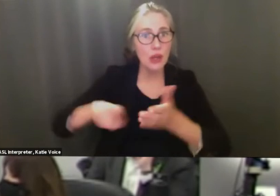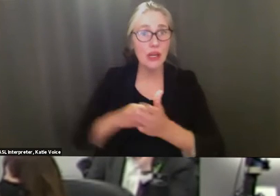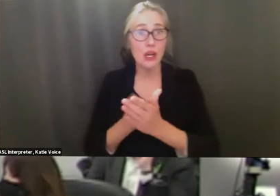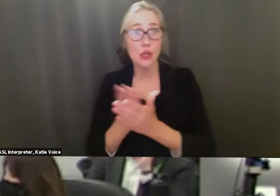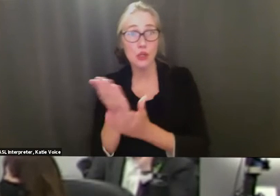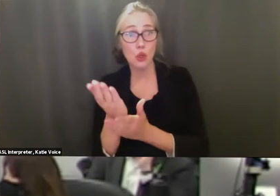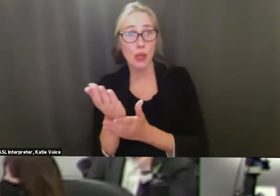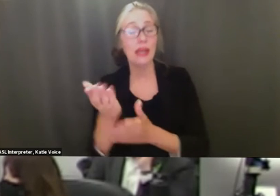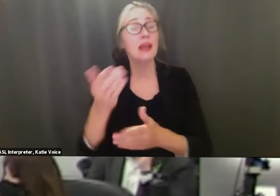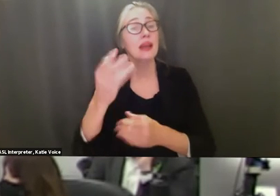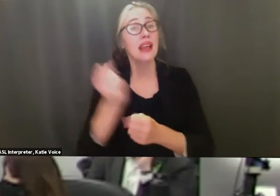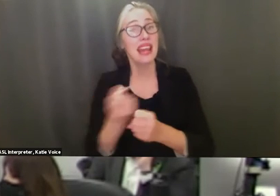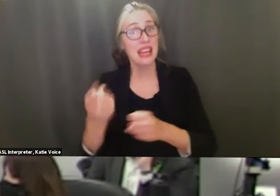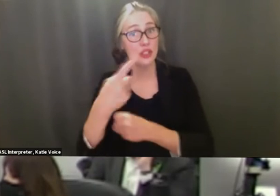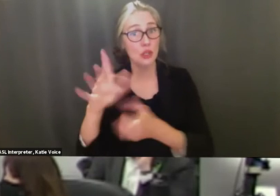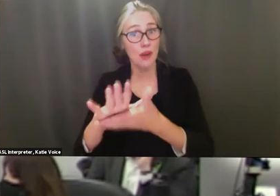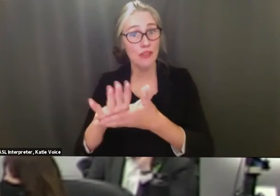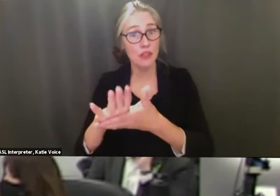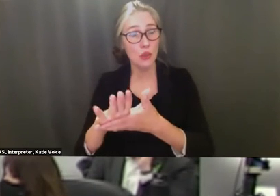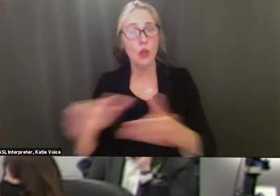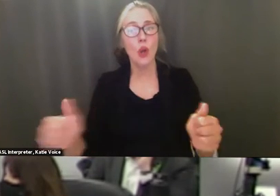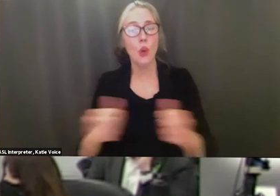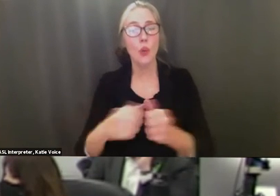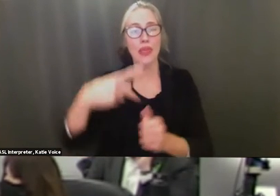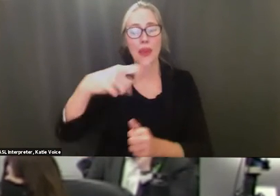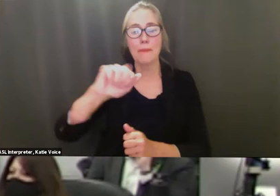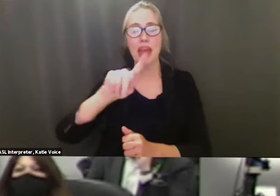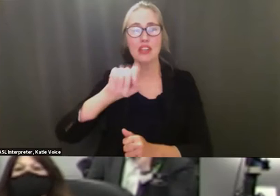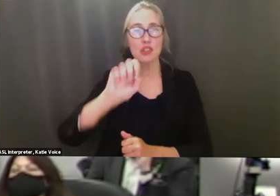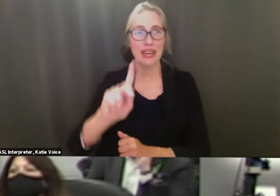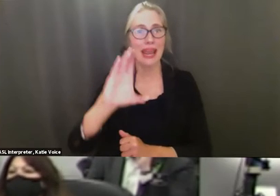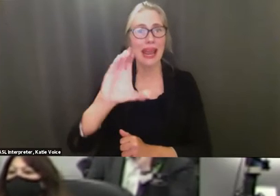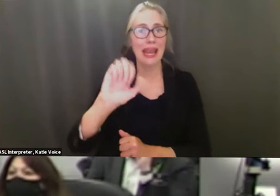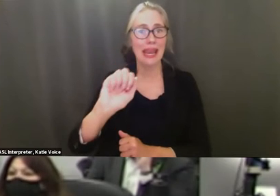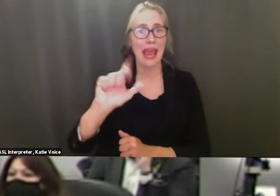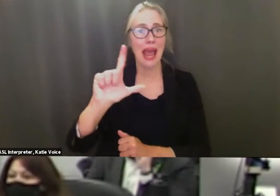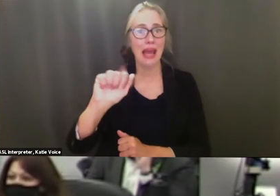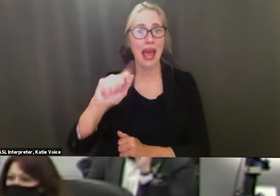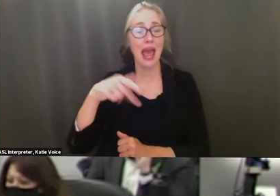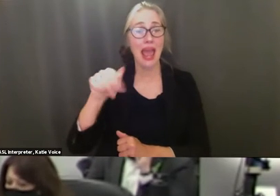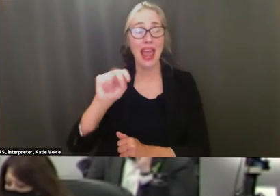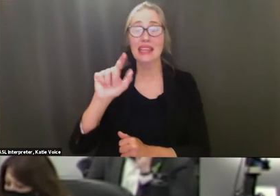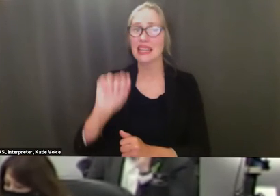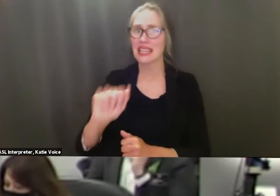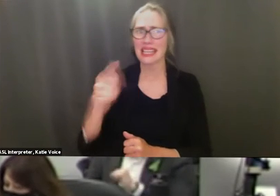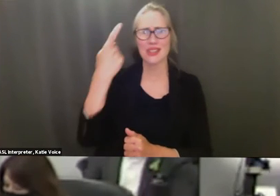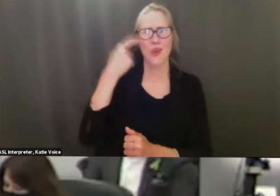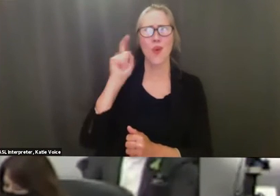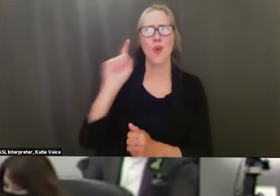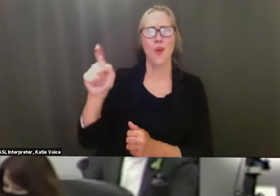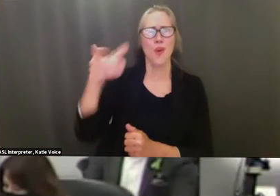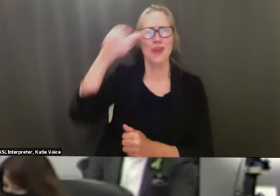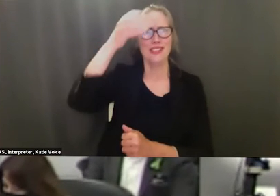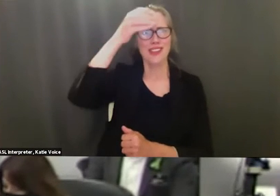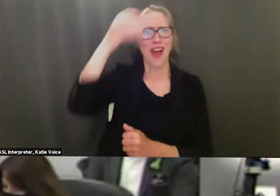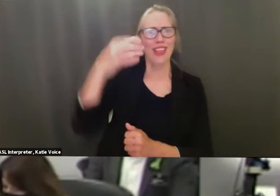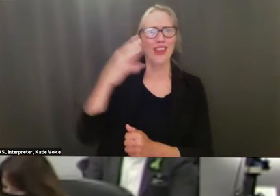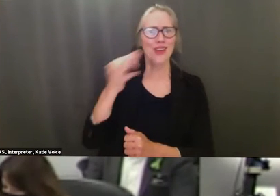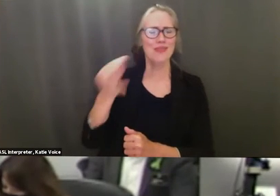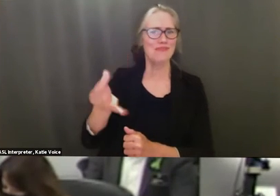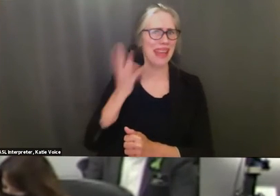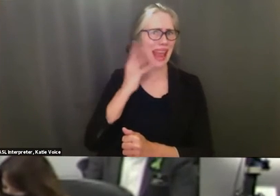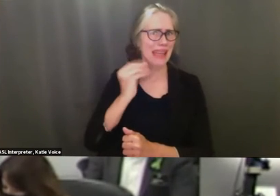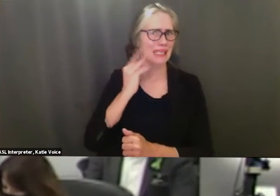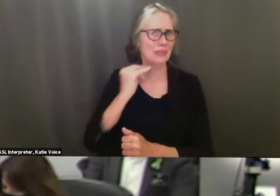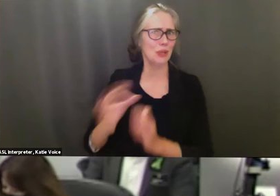a lo largo del siguiente año escolar y vamos a hacer esto en conjunción con Patrick Callahan, que es un escolar y un